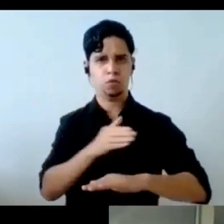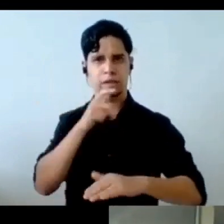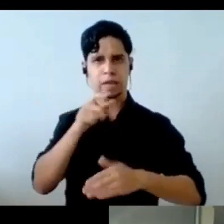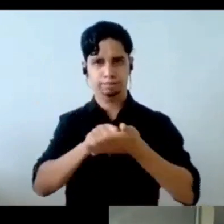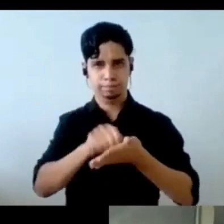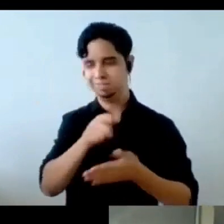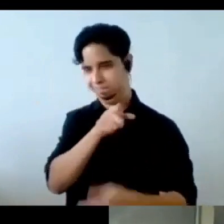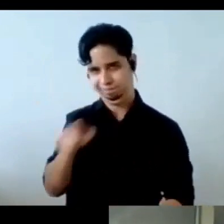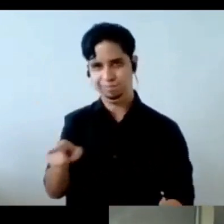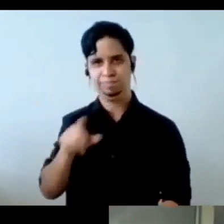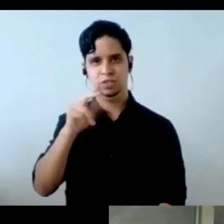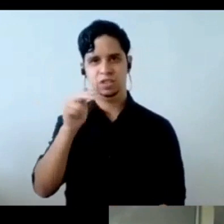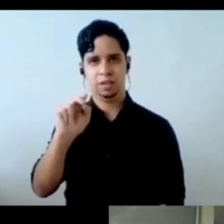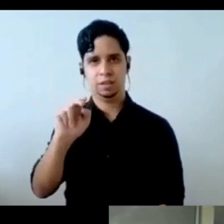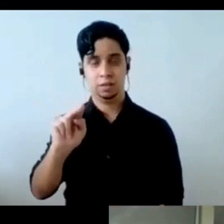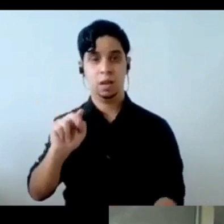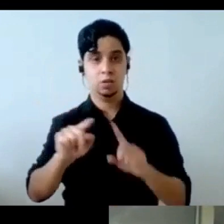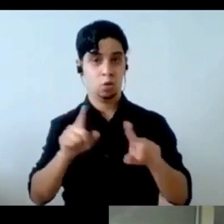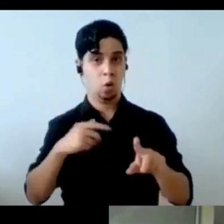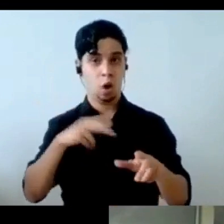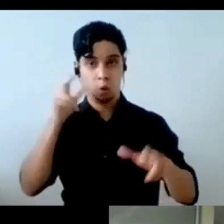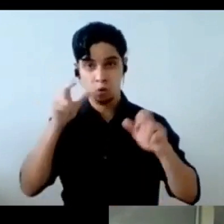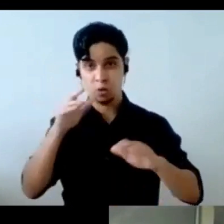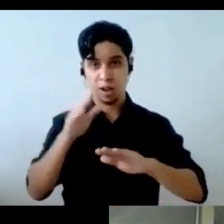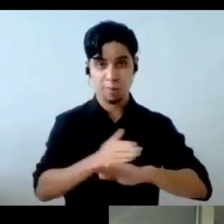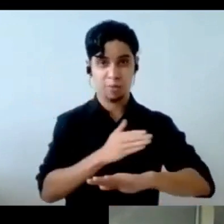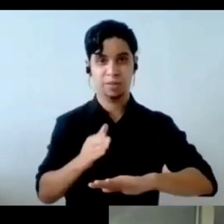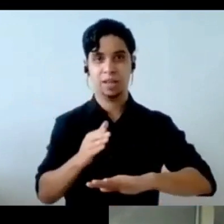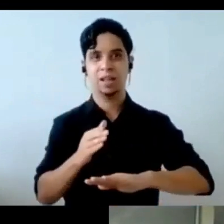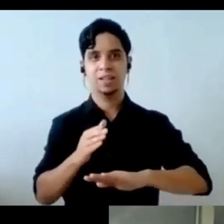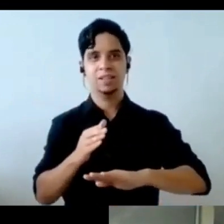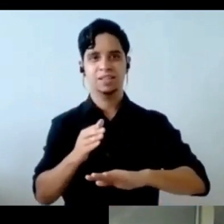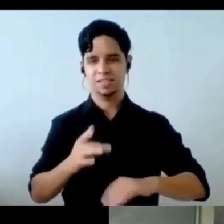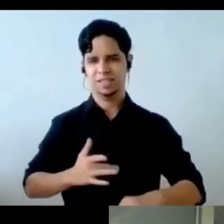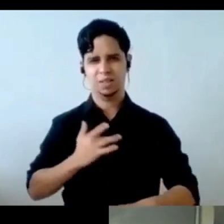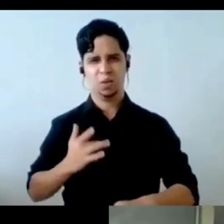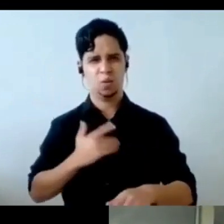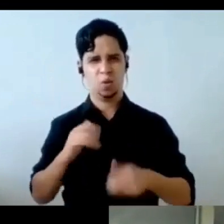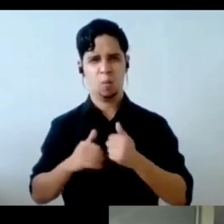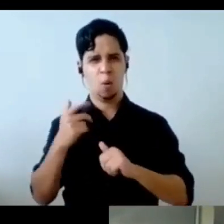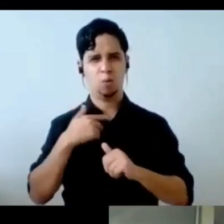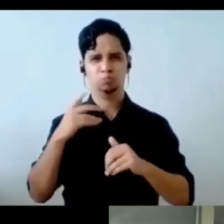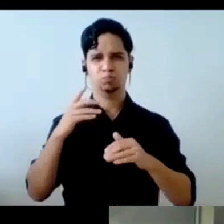ahora y me da una gracia porque es como que estamos como para el espacio.